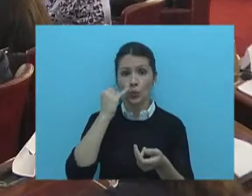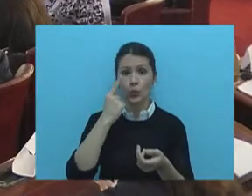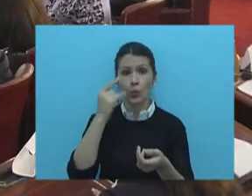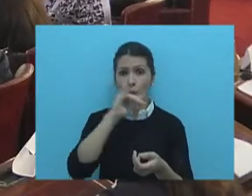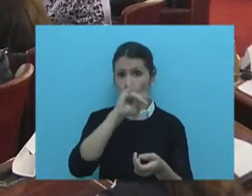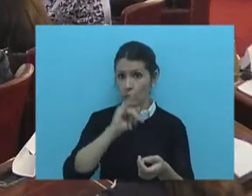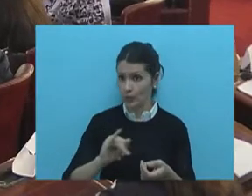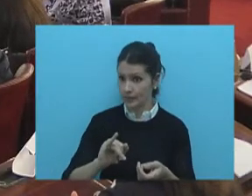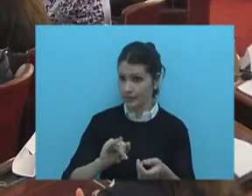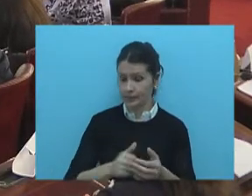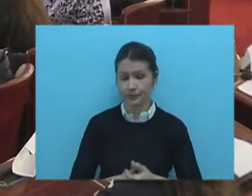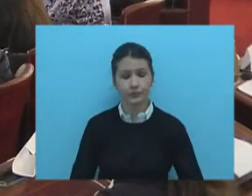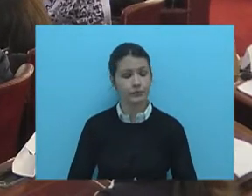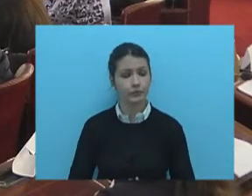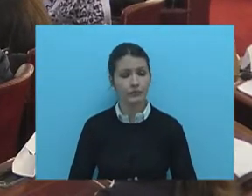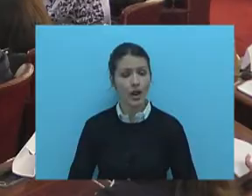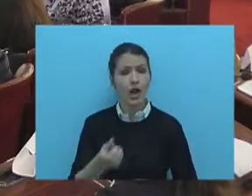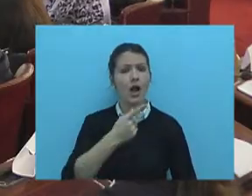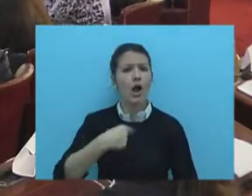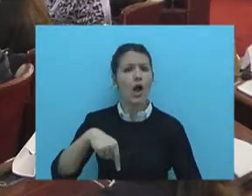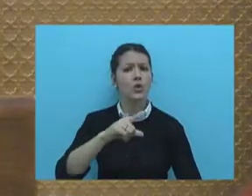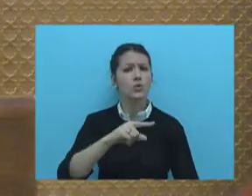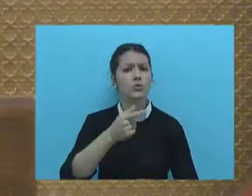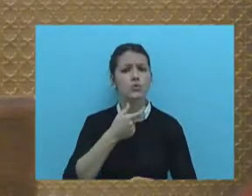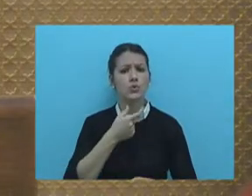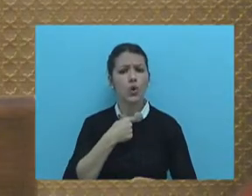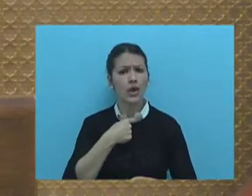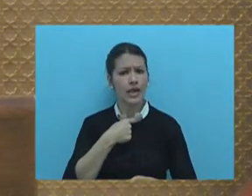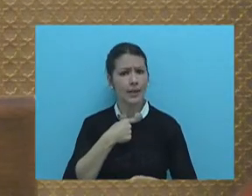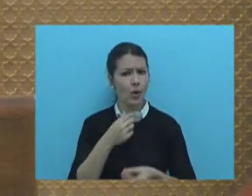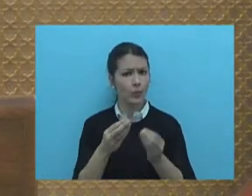Lo que nosotros queremos con este proyecto es que sería como que